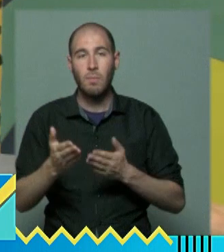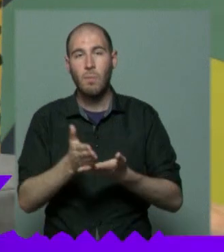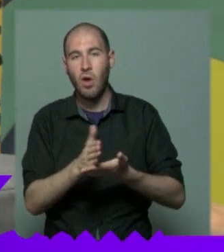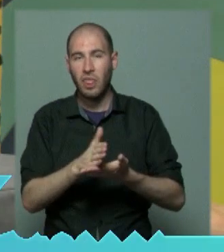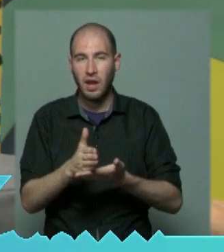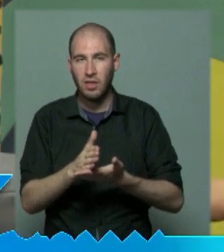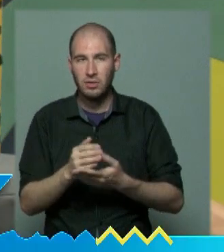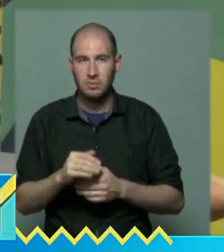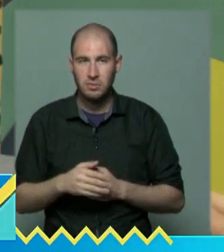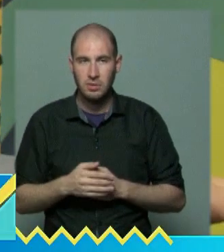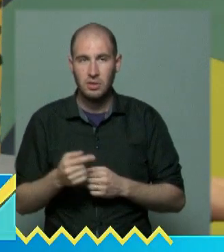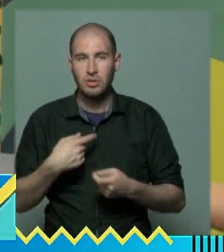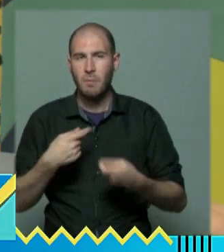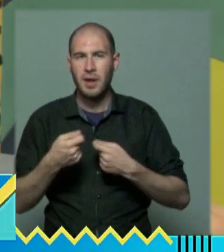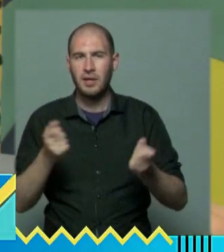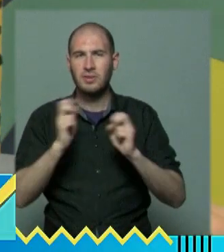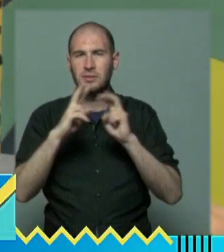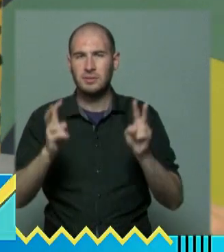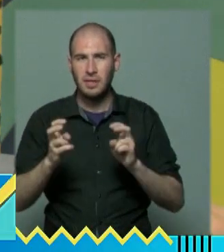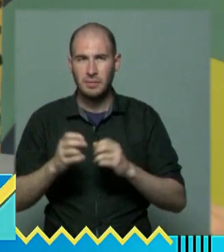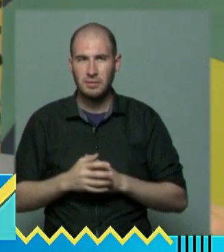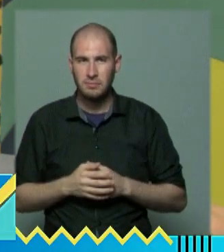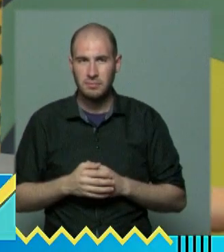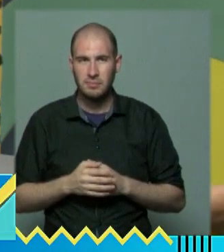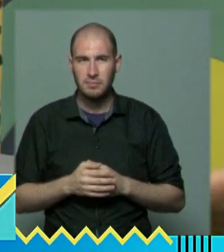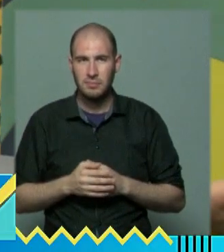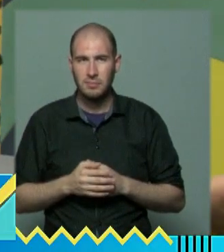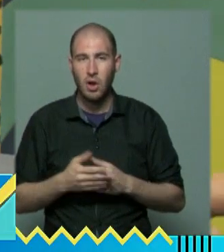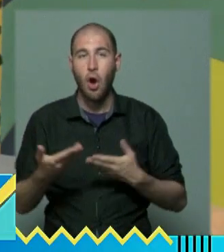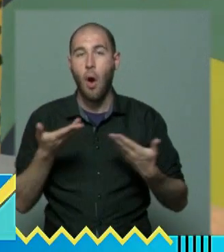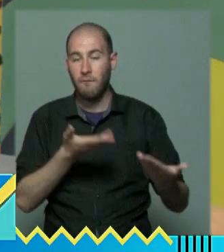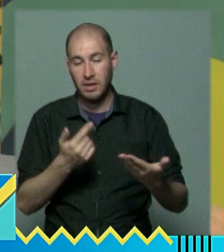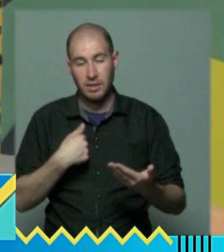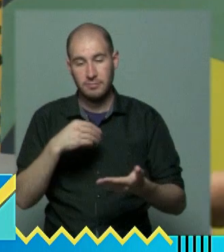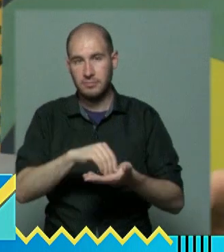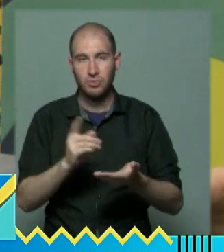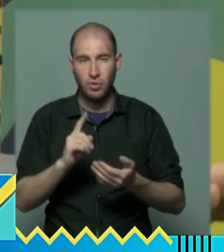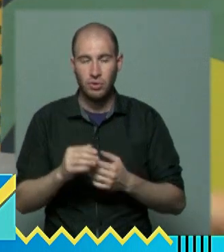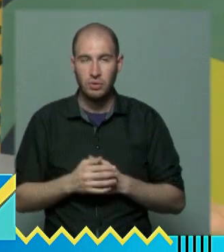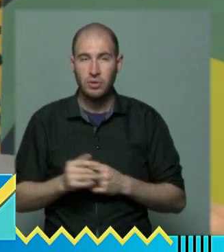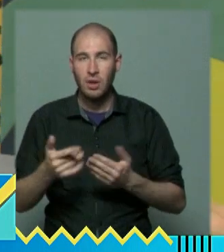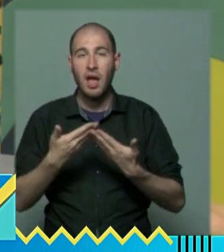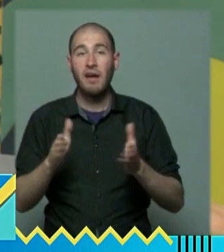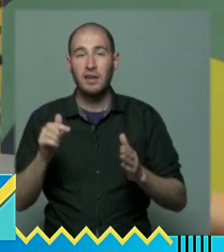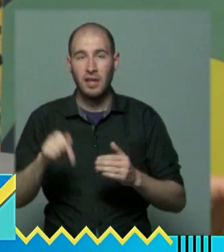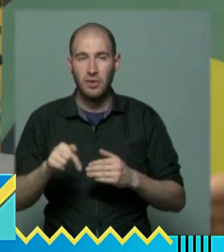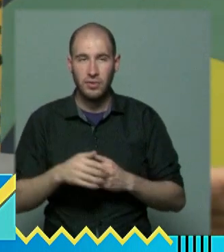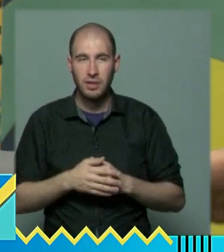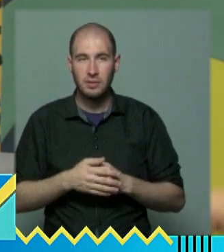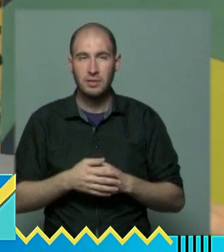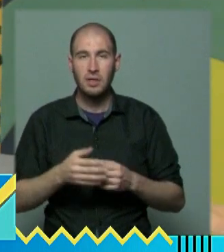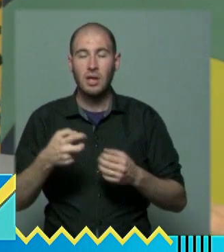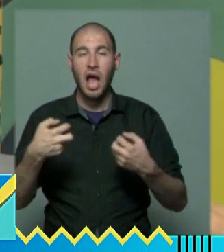no manejo el tema de las ofertas. Lo hemos empezado a abrir ahora a todos